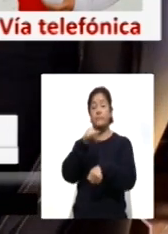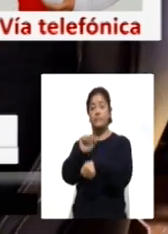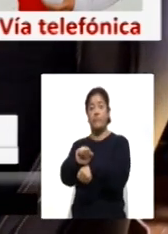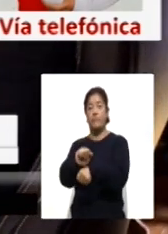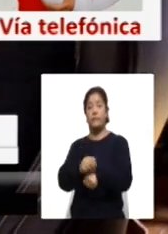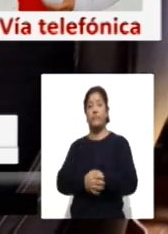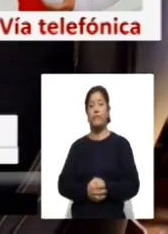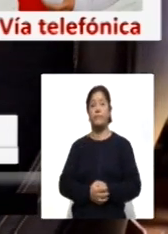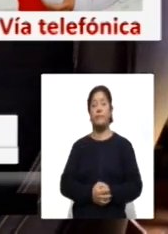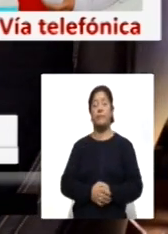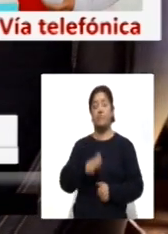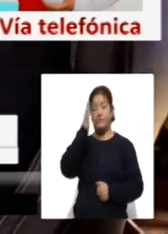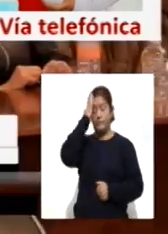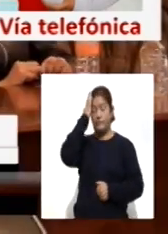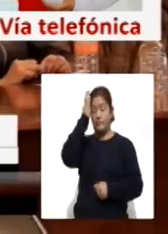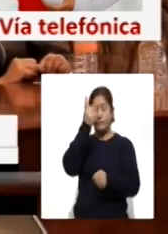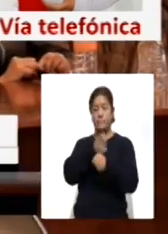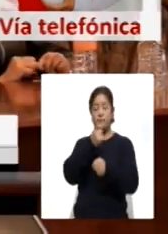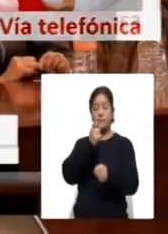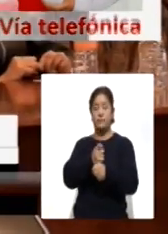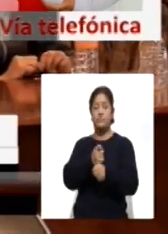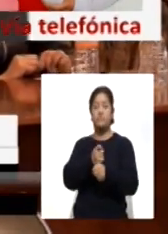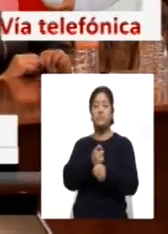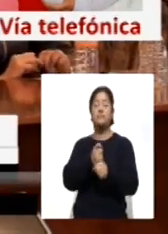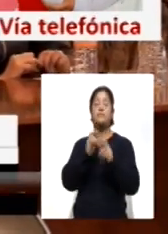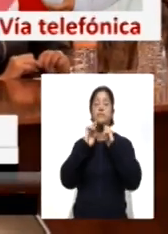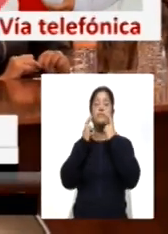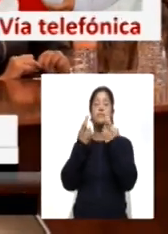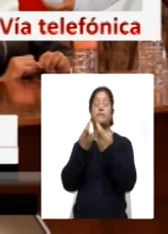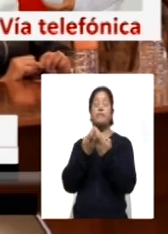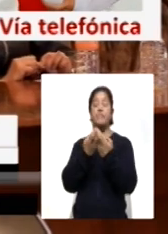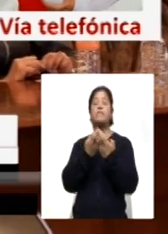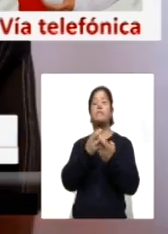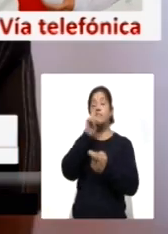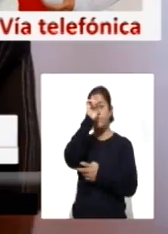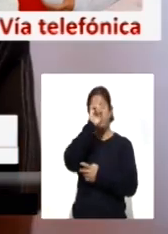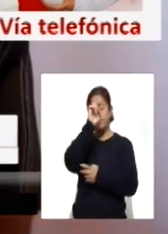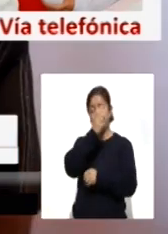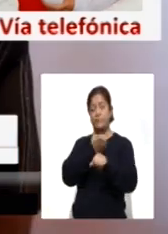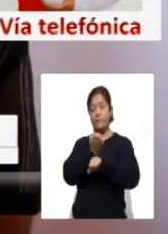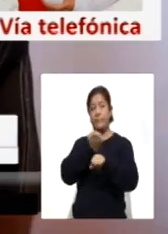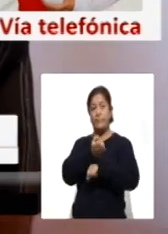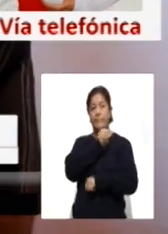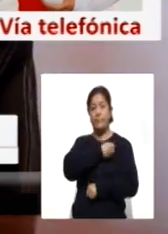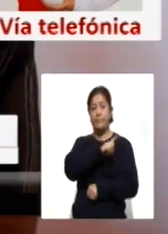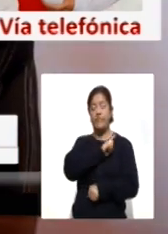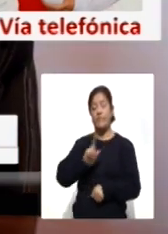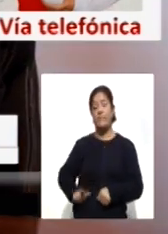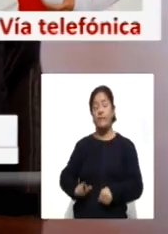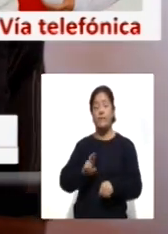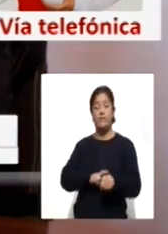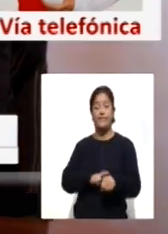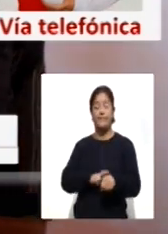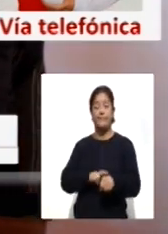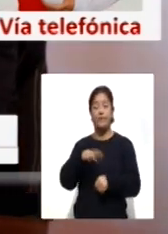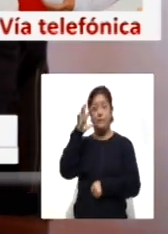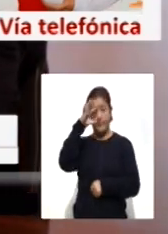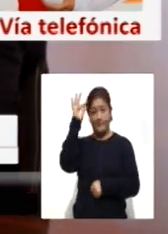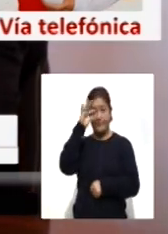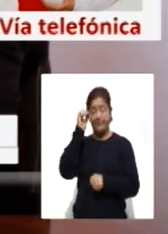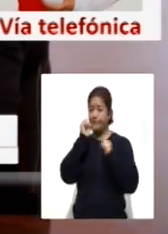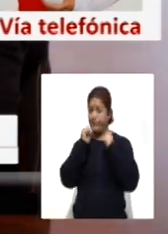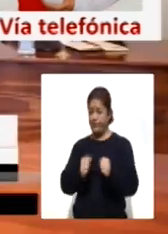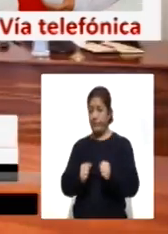Al encabezar la primera sesión extraordinaria de 2021 del Consejo Estatal de Salud, el gobernador Marco Mena afirmó